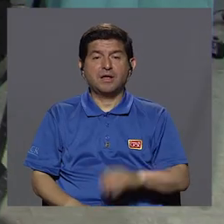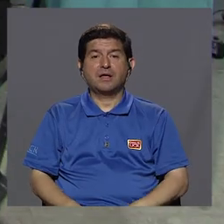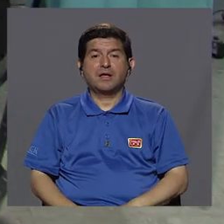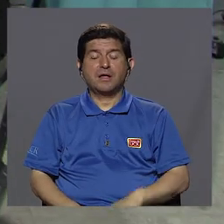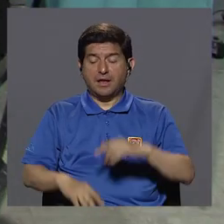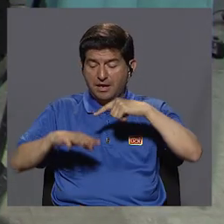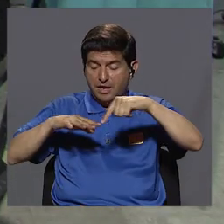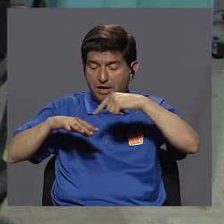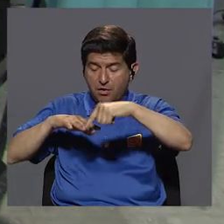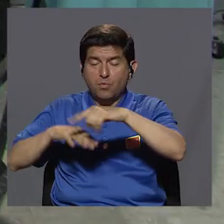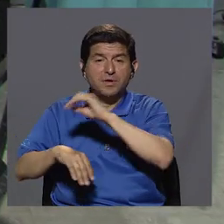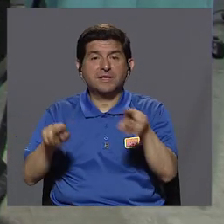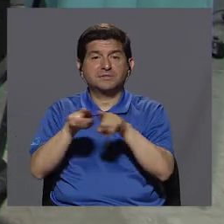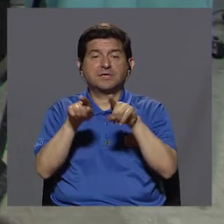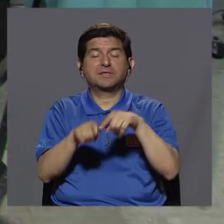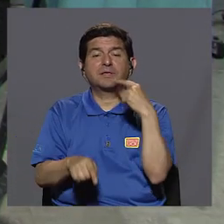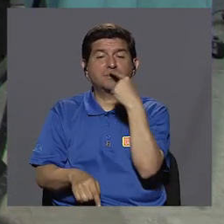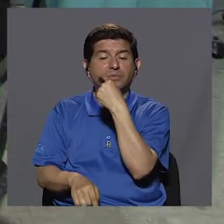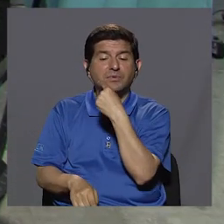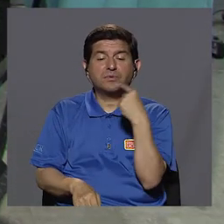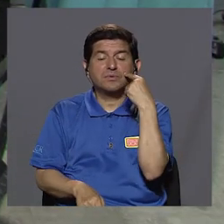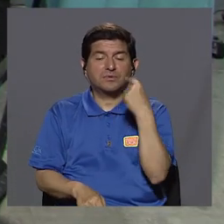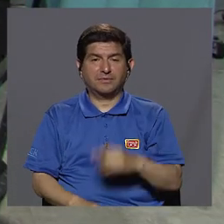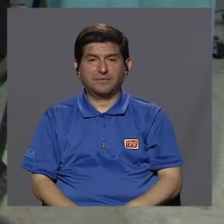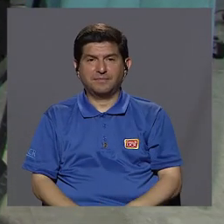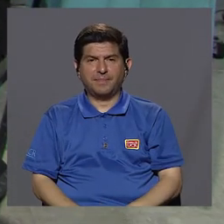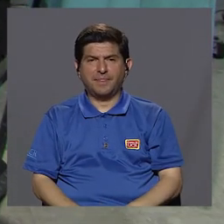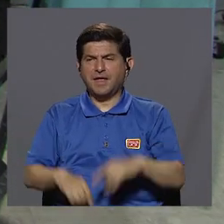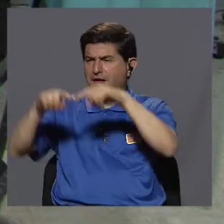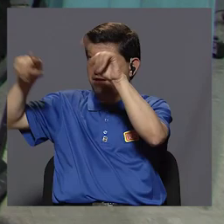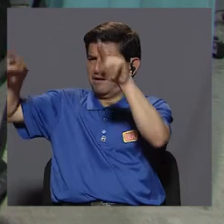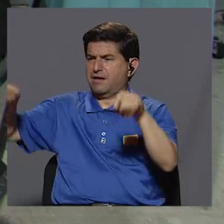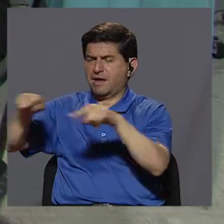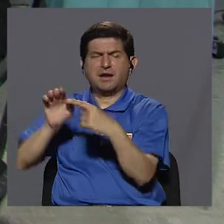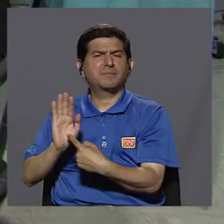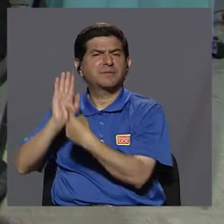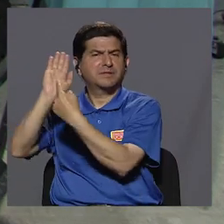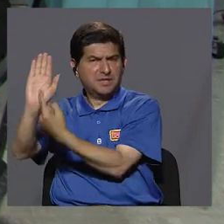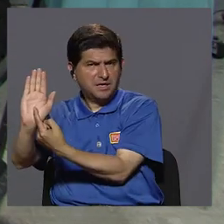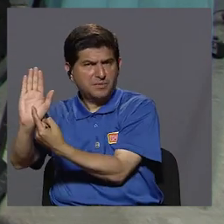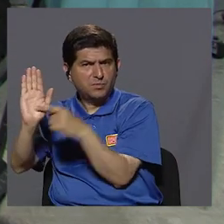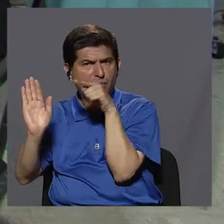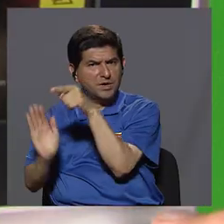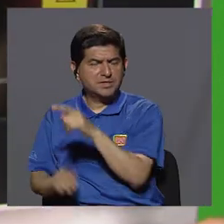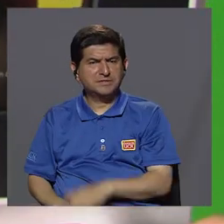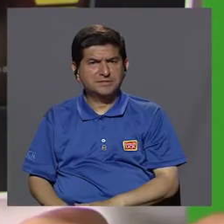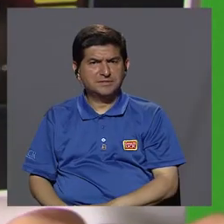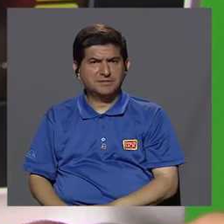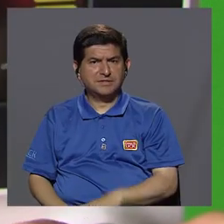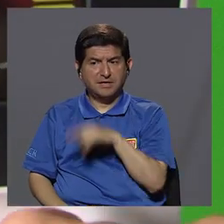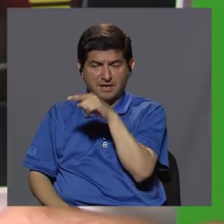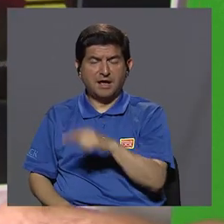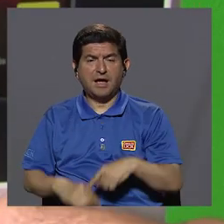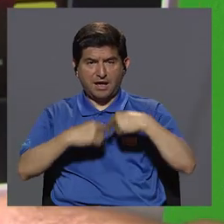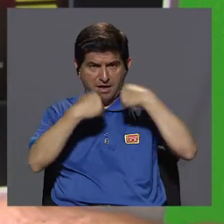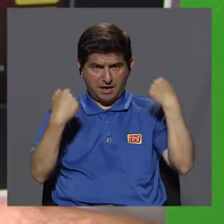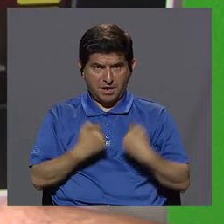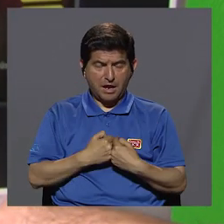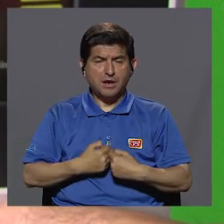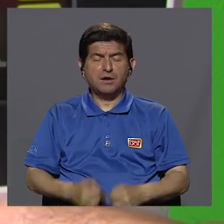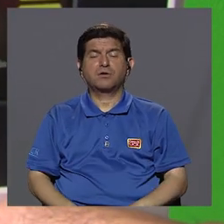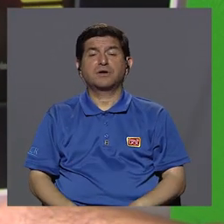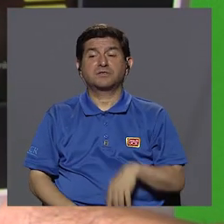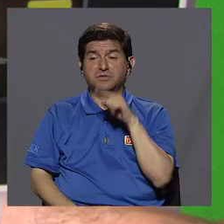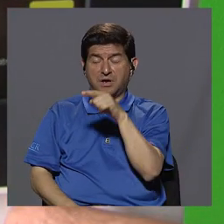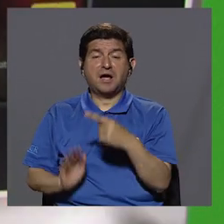ok y entonces en las pantallas lo que se va viendo es la señal del parís lo que vas